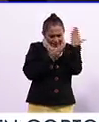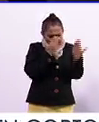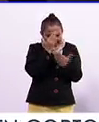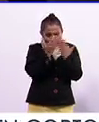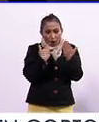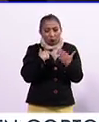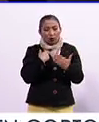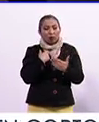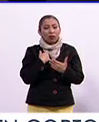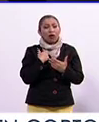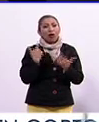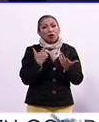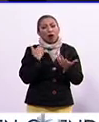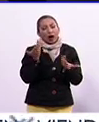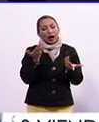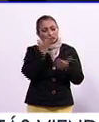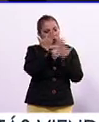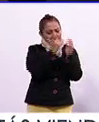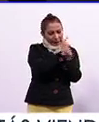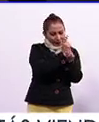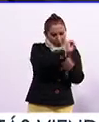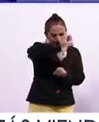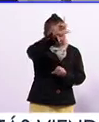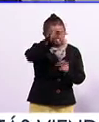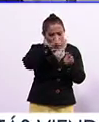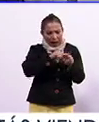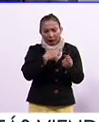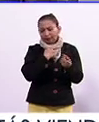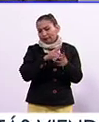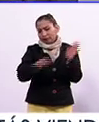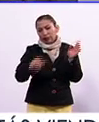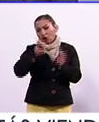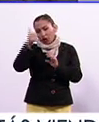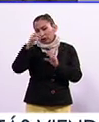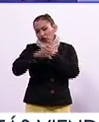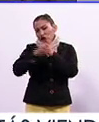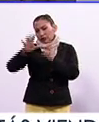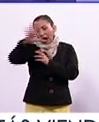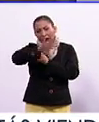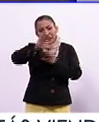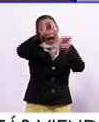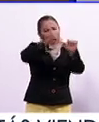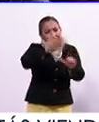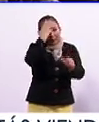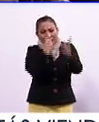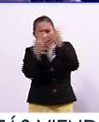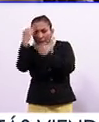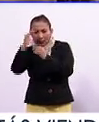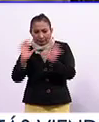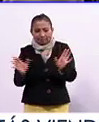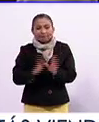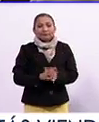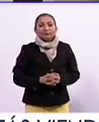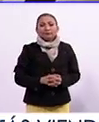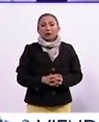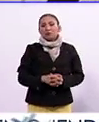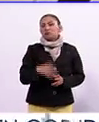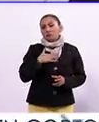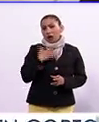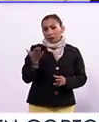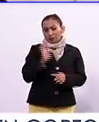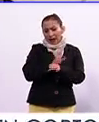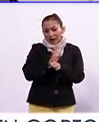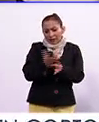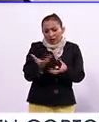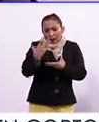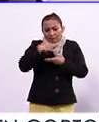es estudiar una carrera profesional, etcétera, y algunas otras ramas del arte y todo eso. Bueno, pues son